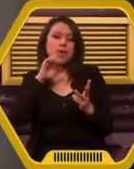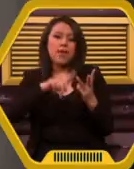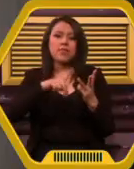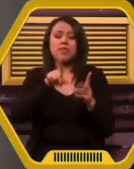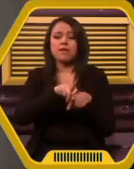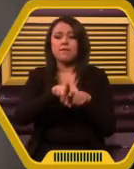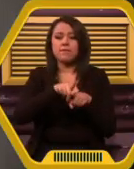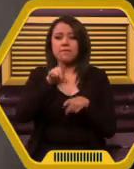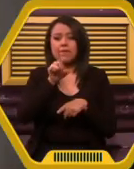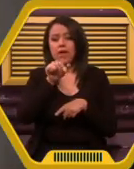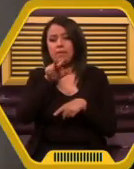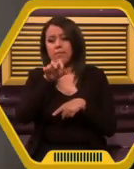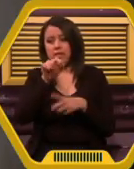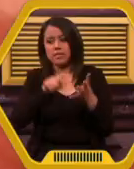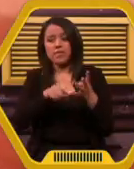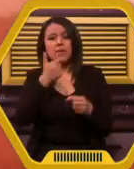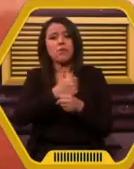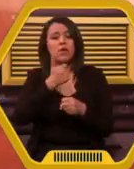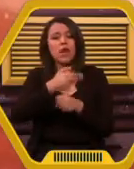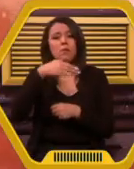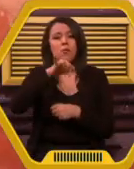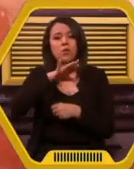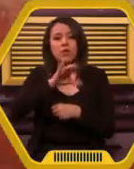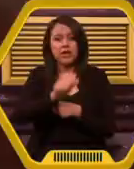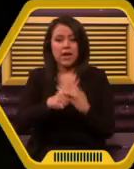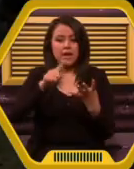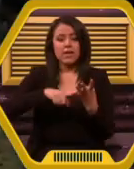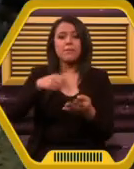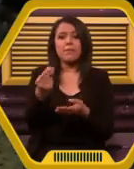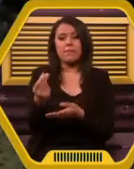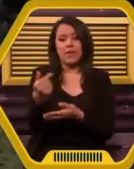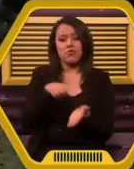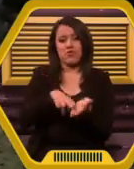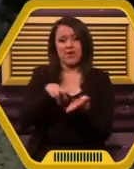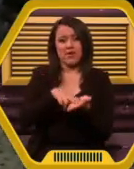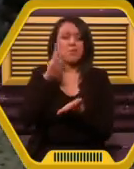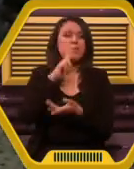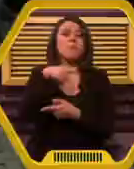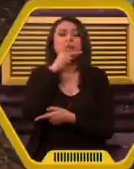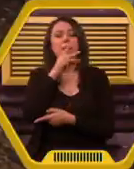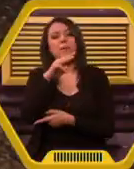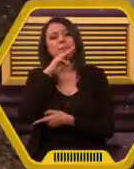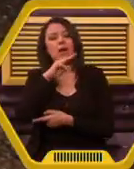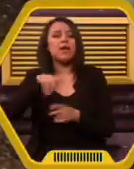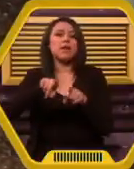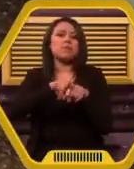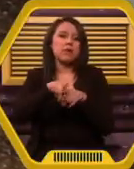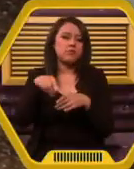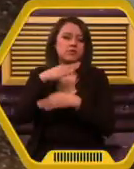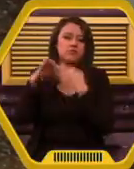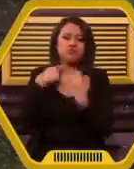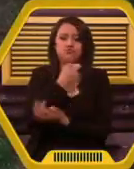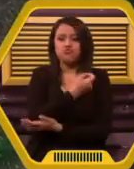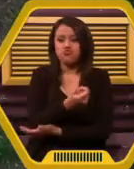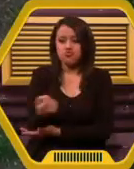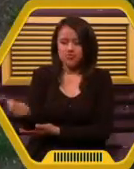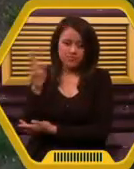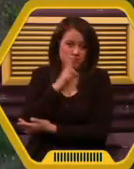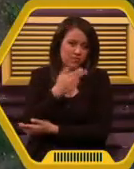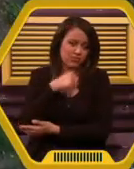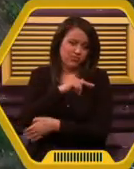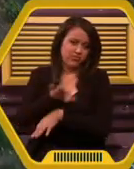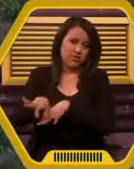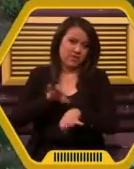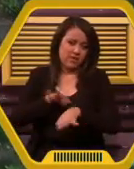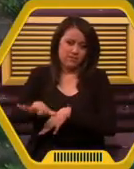David, mi abuela Mónica y este es mi perro negro. Mis papás, mis hermanos y todos estos niños trabajamos